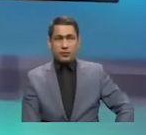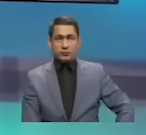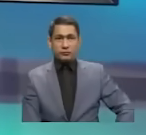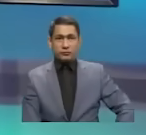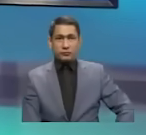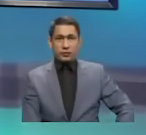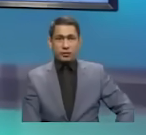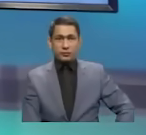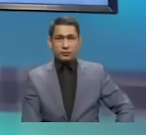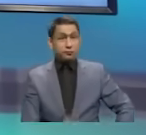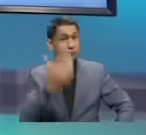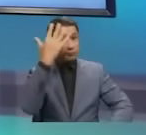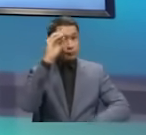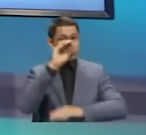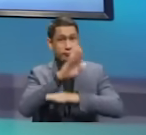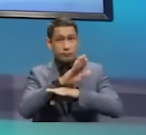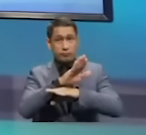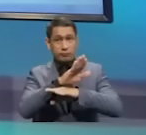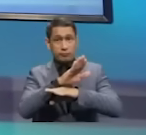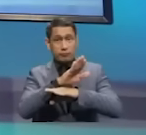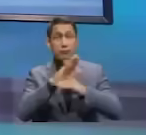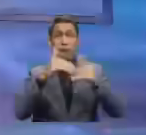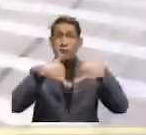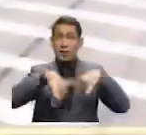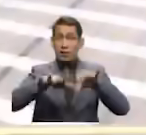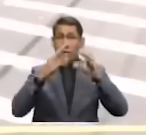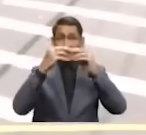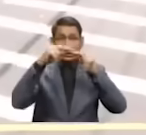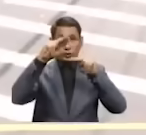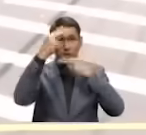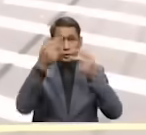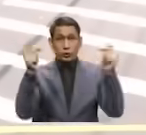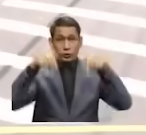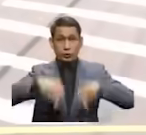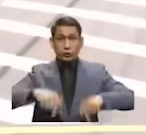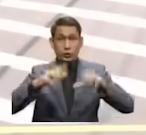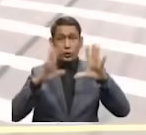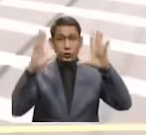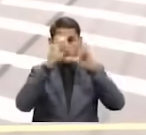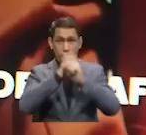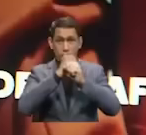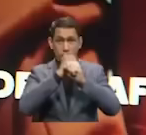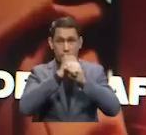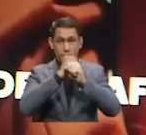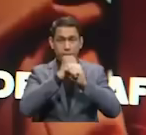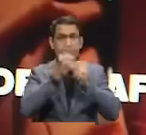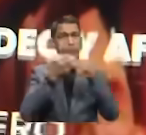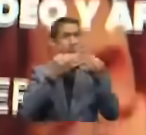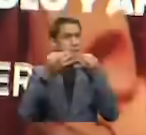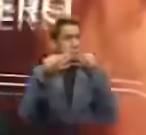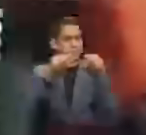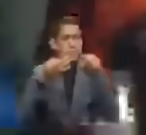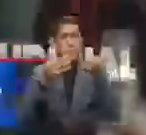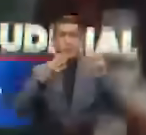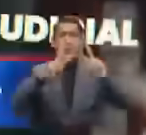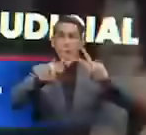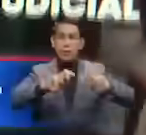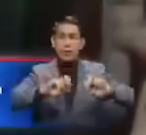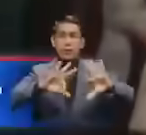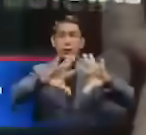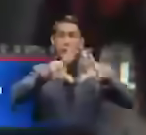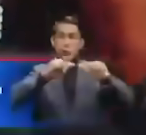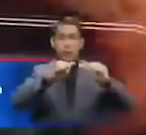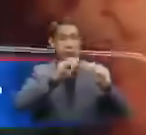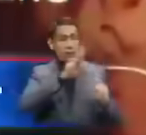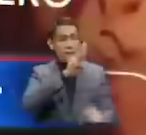Muy buenas tardes, amigos televidentes, compañeros. Seguimos con información esta noche en el noticiero Tercera Emisión en torno al caso Metástasis.